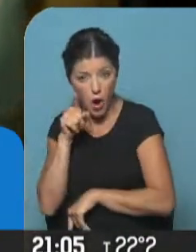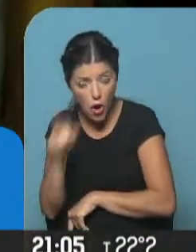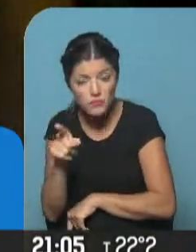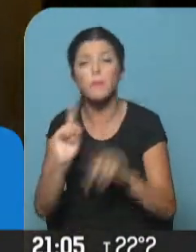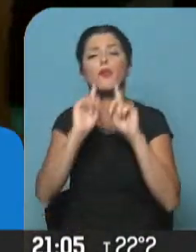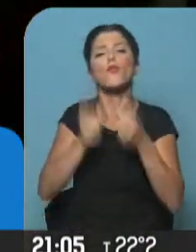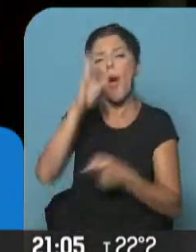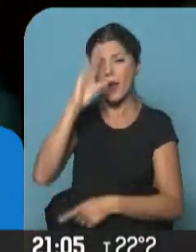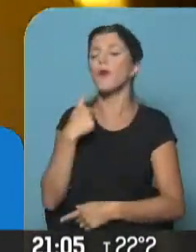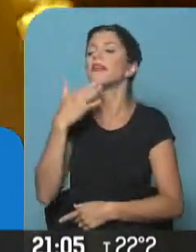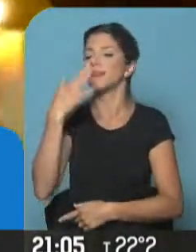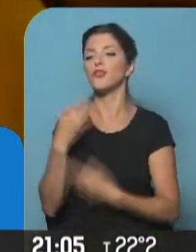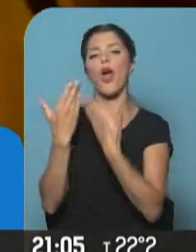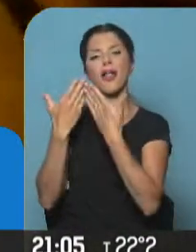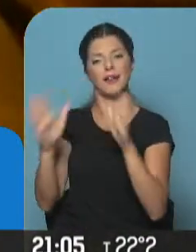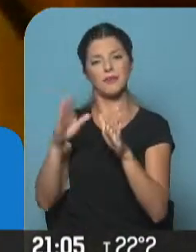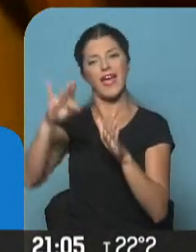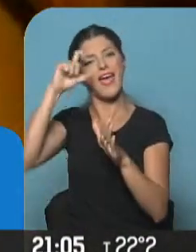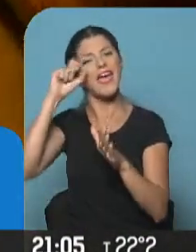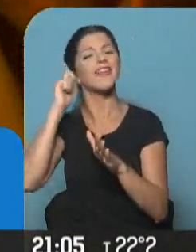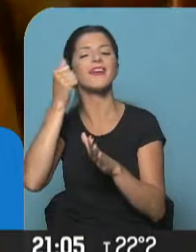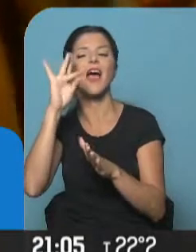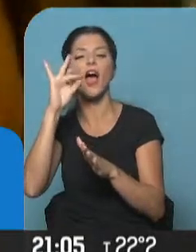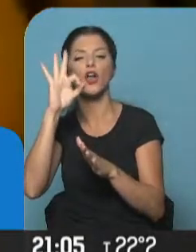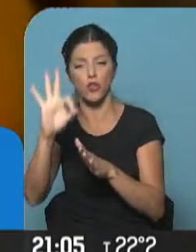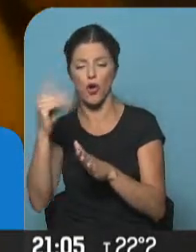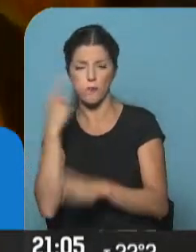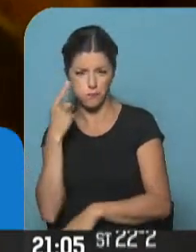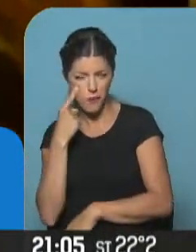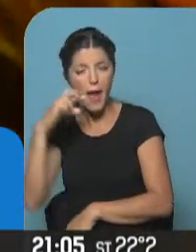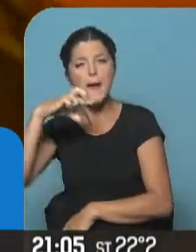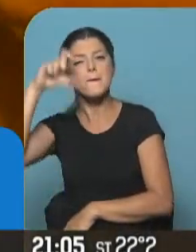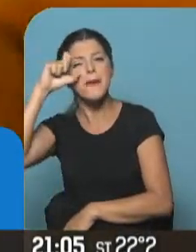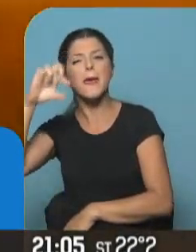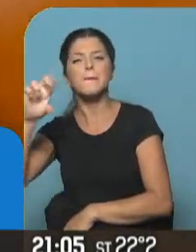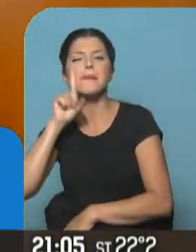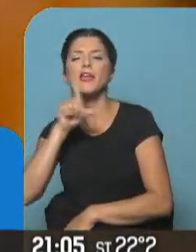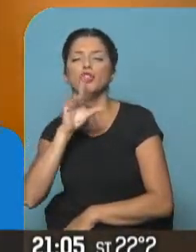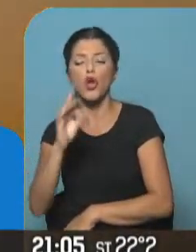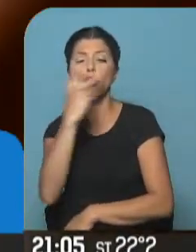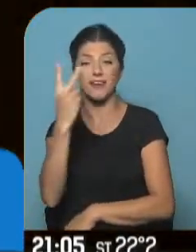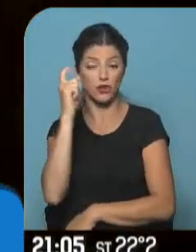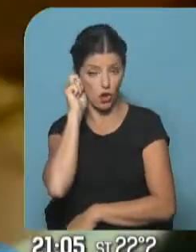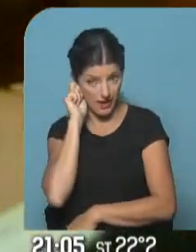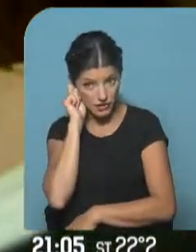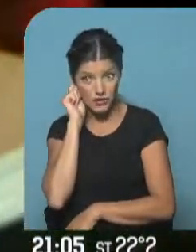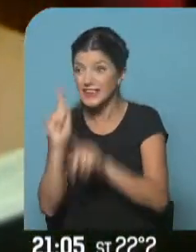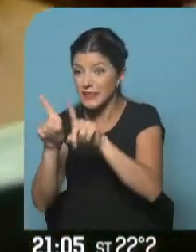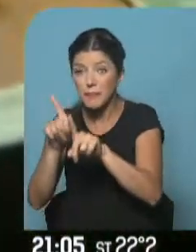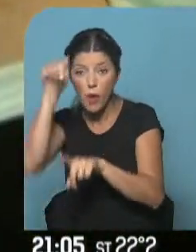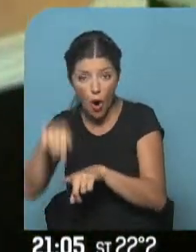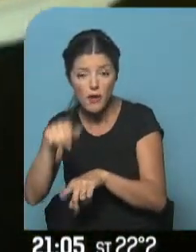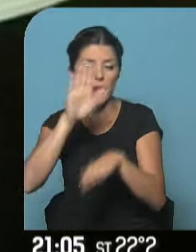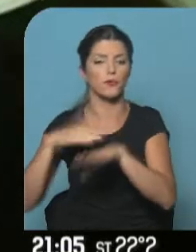libertad condicional a José Edgardo Echegaray, alias Pepito, de 32 años, ex convicto, quien sería el asesino, ya